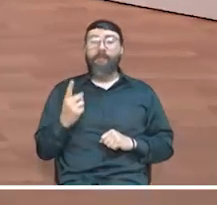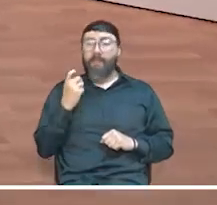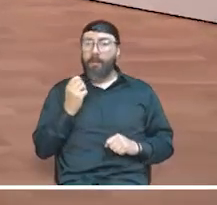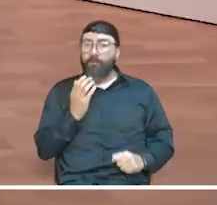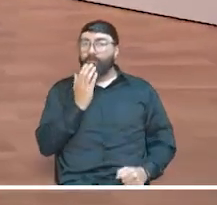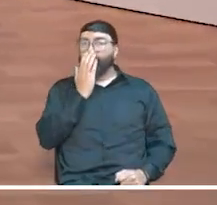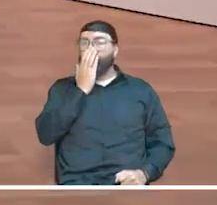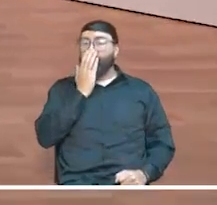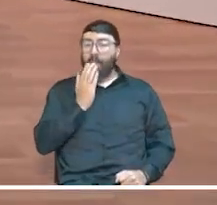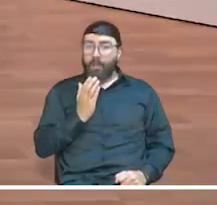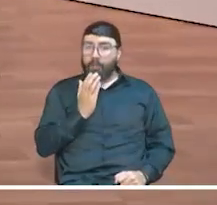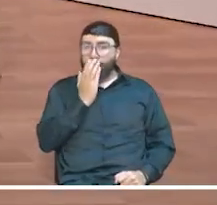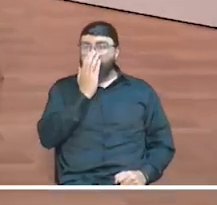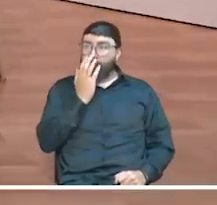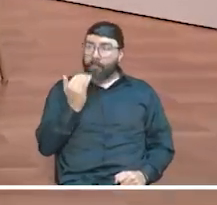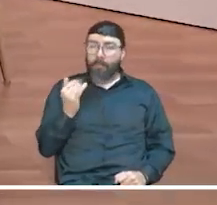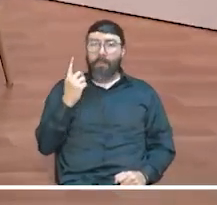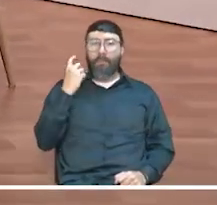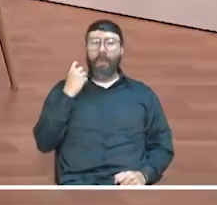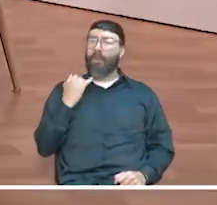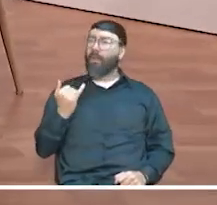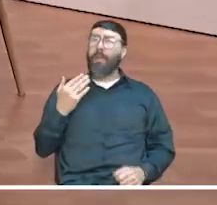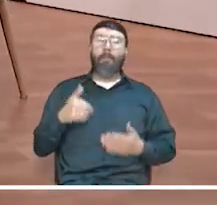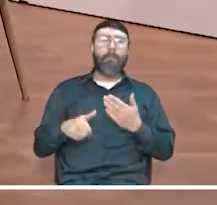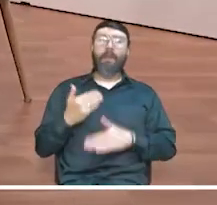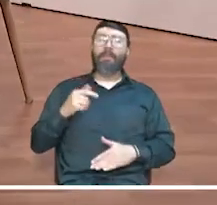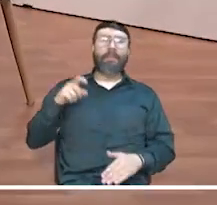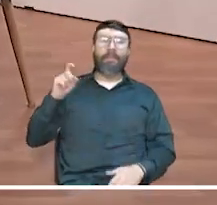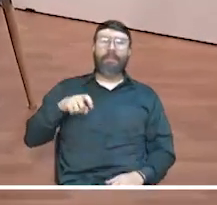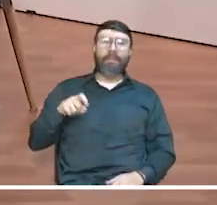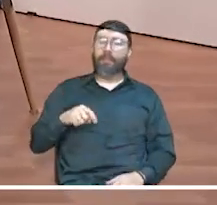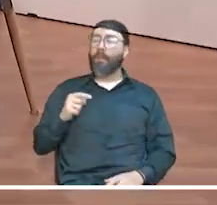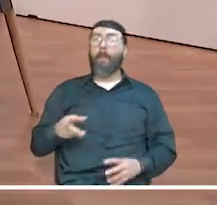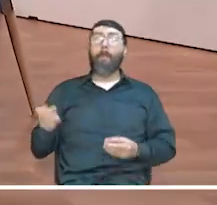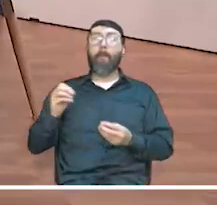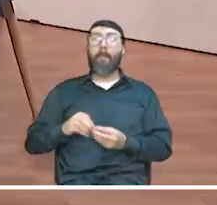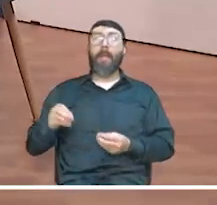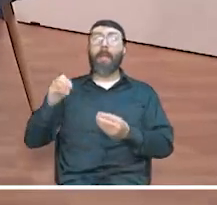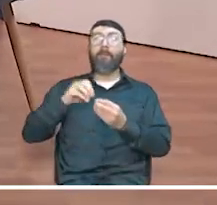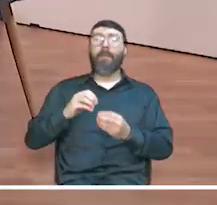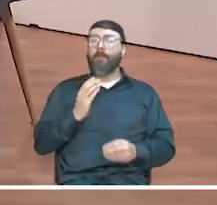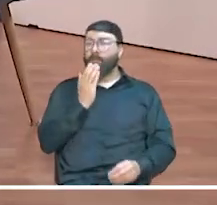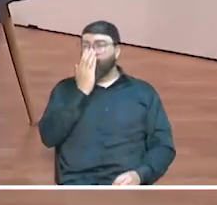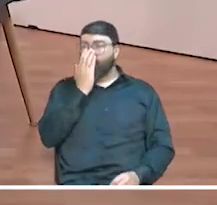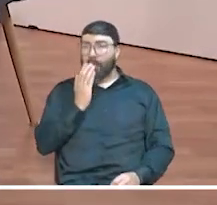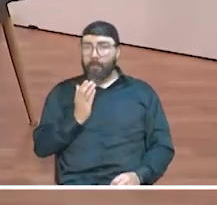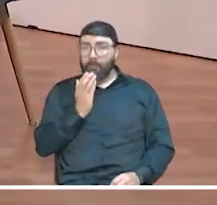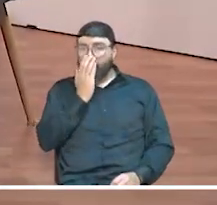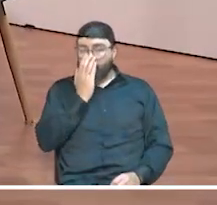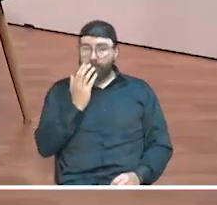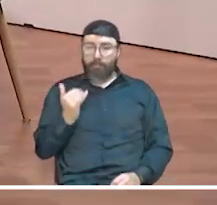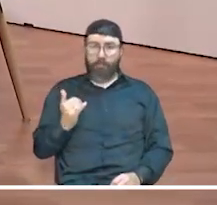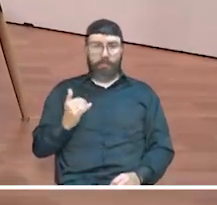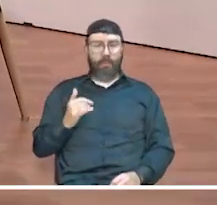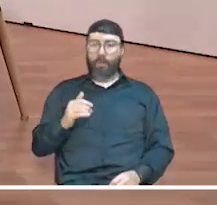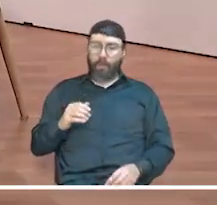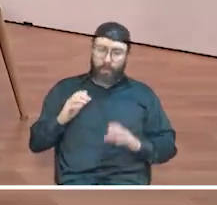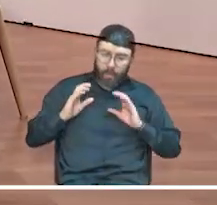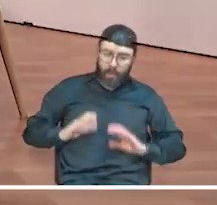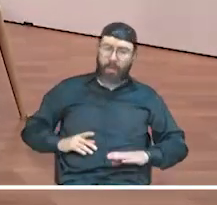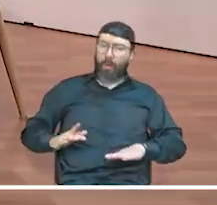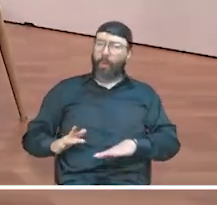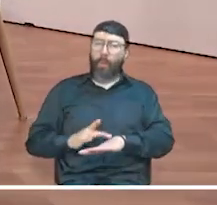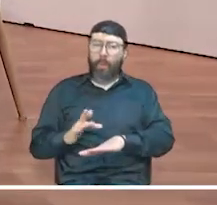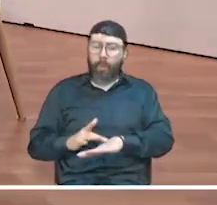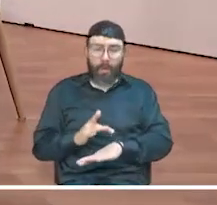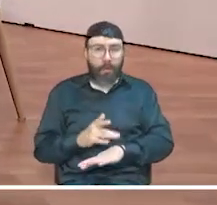se empieza a necesitar mucho, mucho más oxígeno, y entonces estimulamos al organismo a que forme